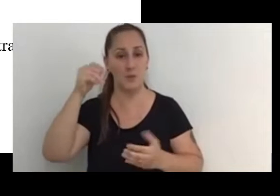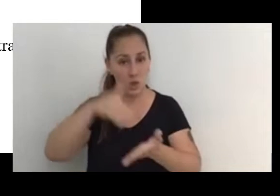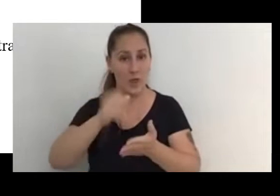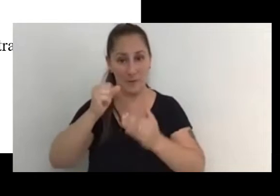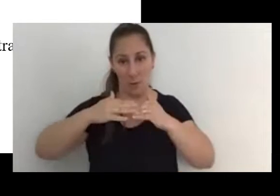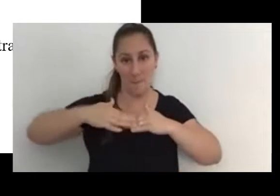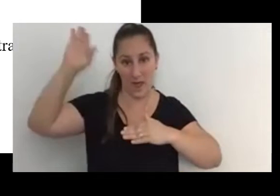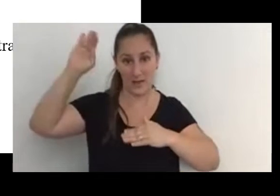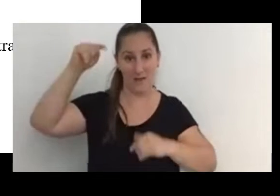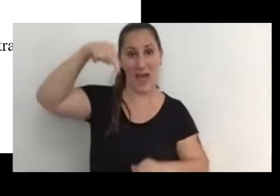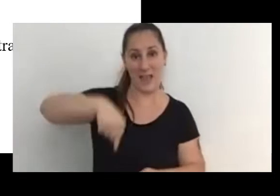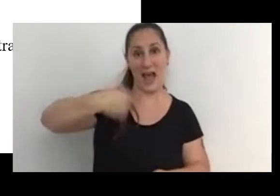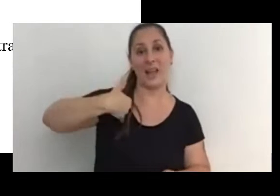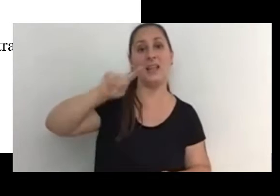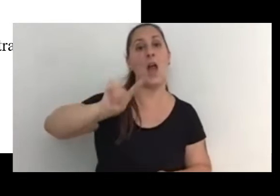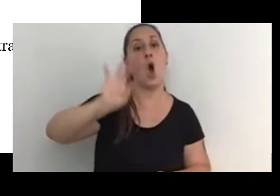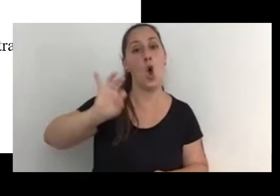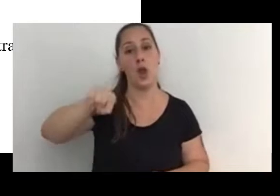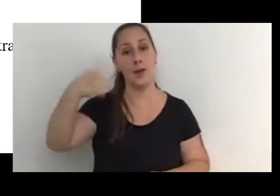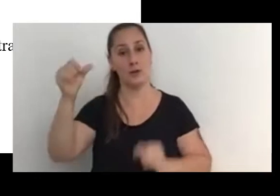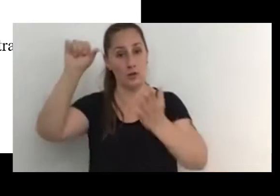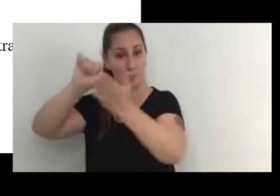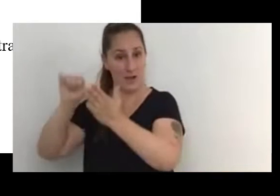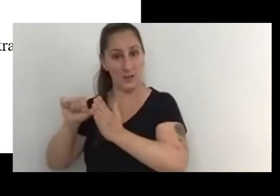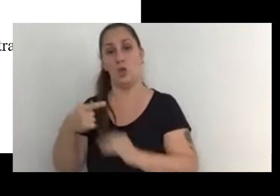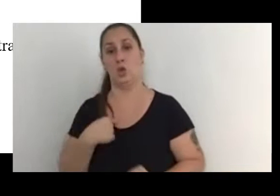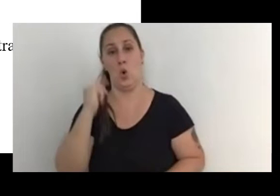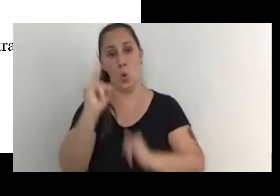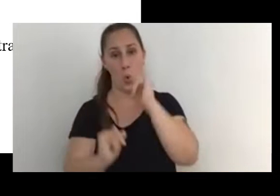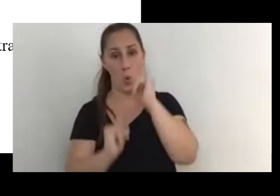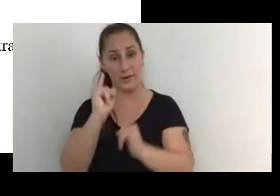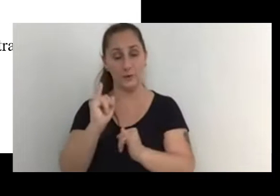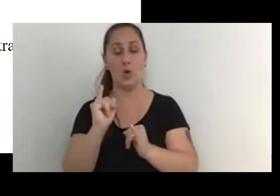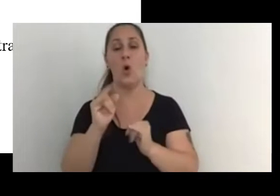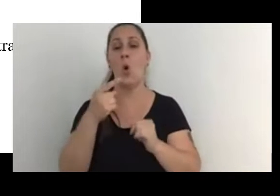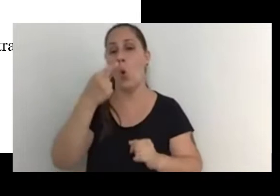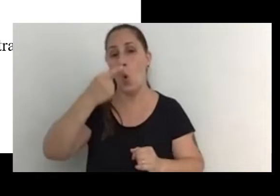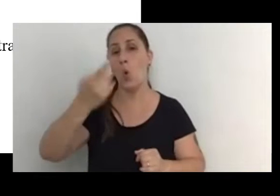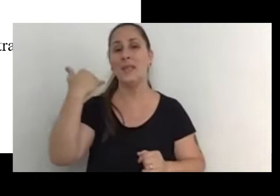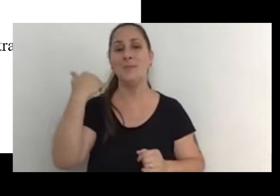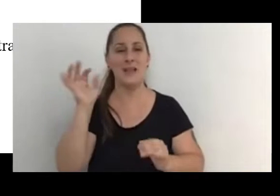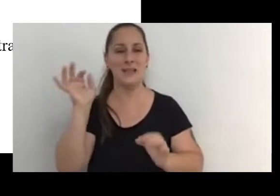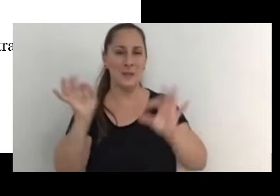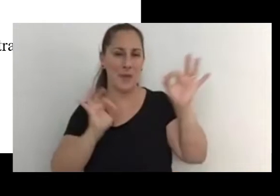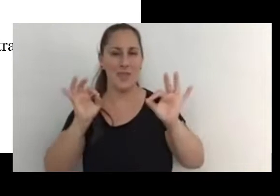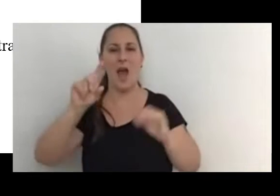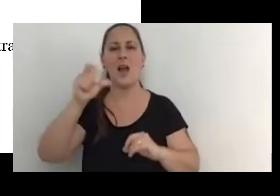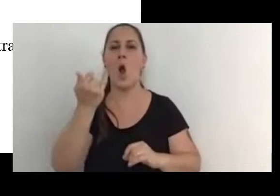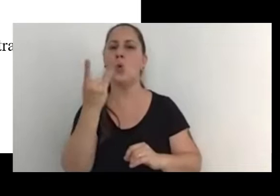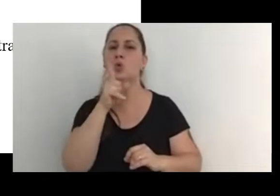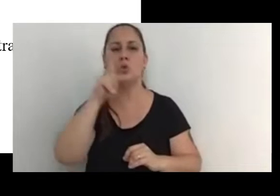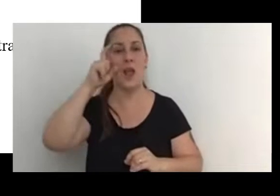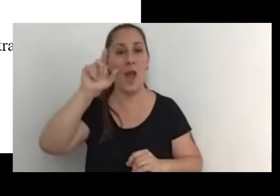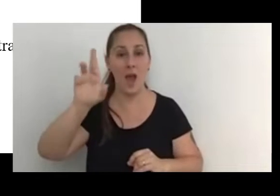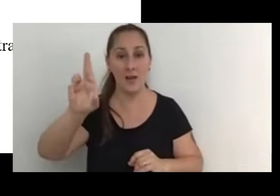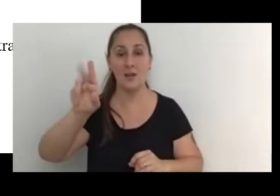país o en el exterior, les cuento que dentro de las últimas medidas cautelares no han